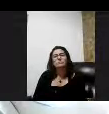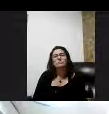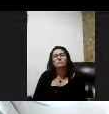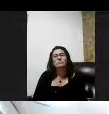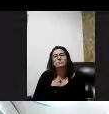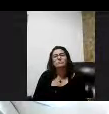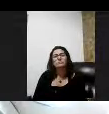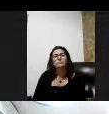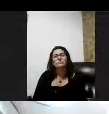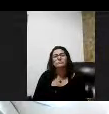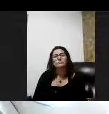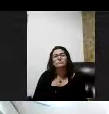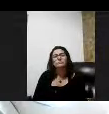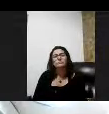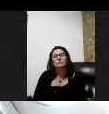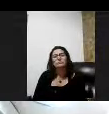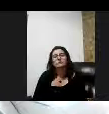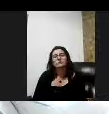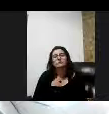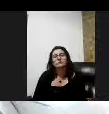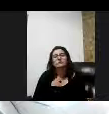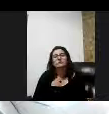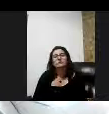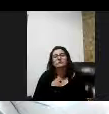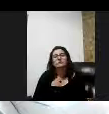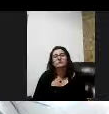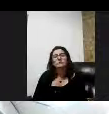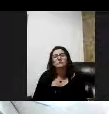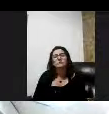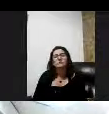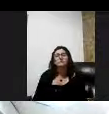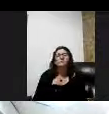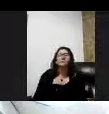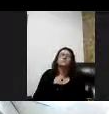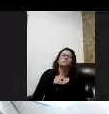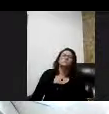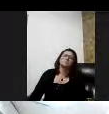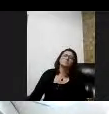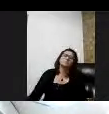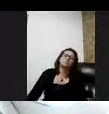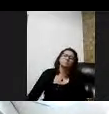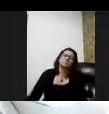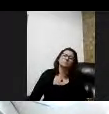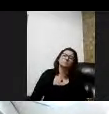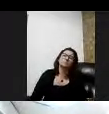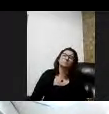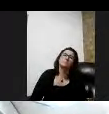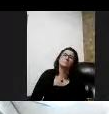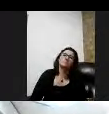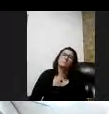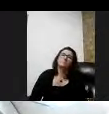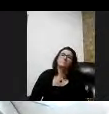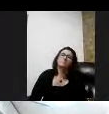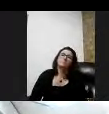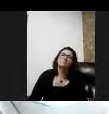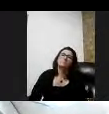El uso de condón en la última relación sexual era de 66%, como les digo, eso es la mitad. Trabajo